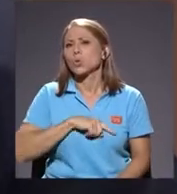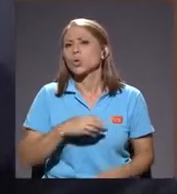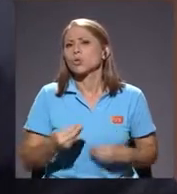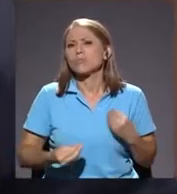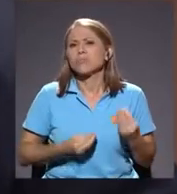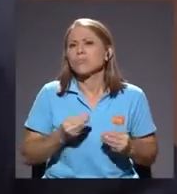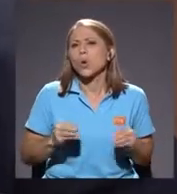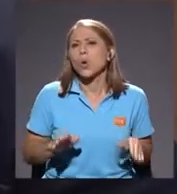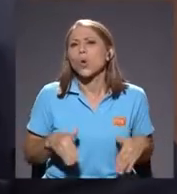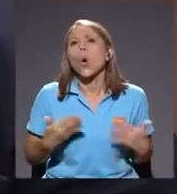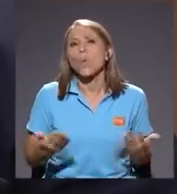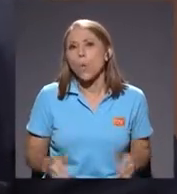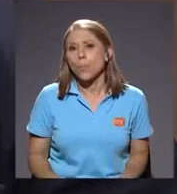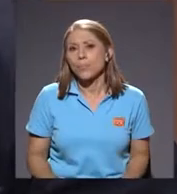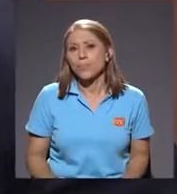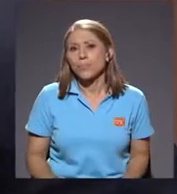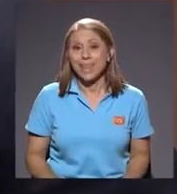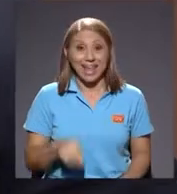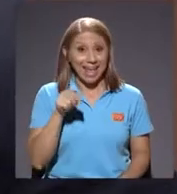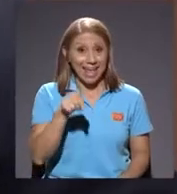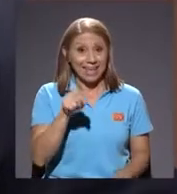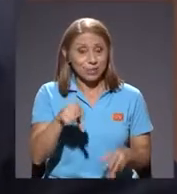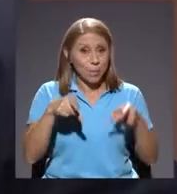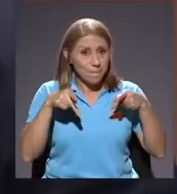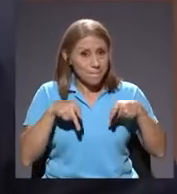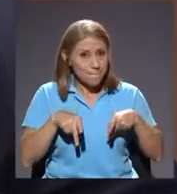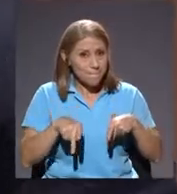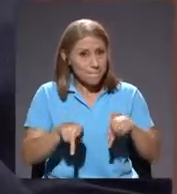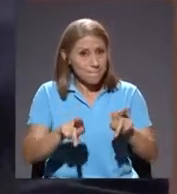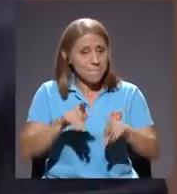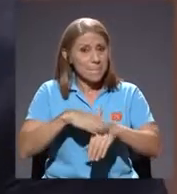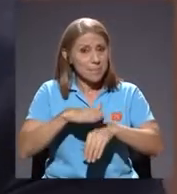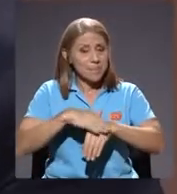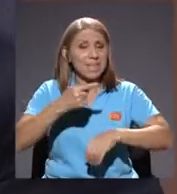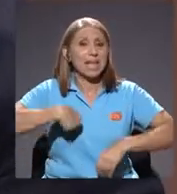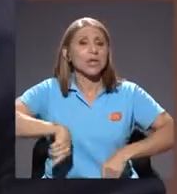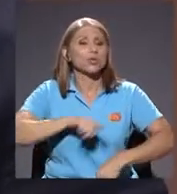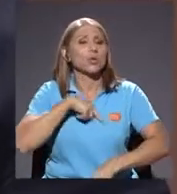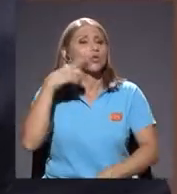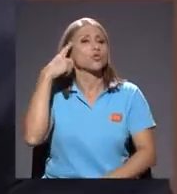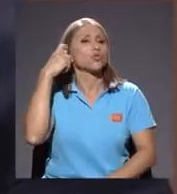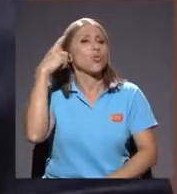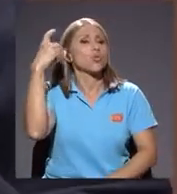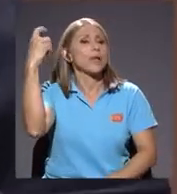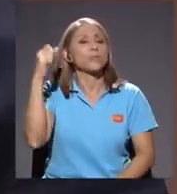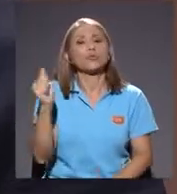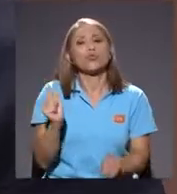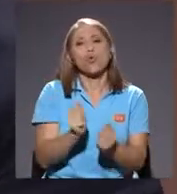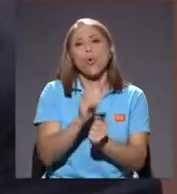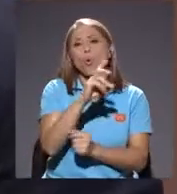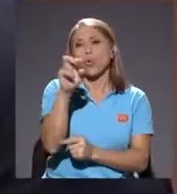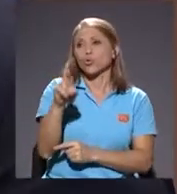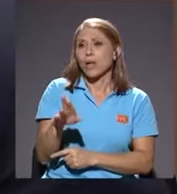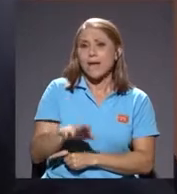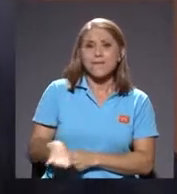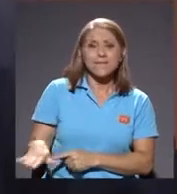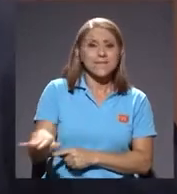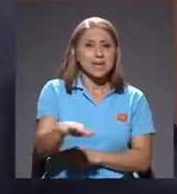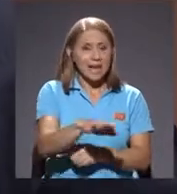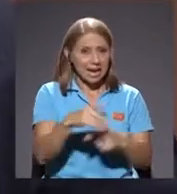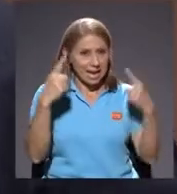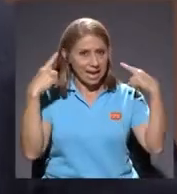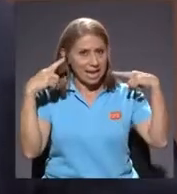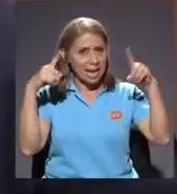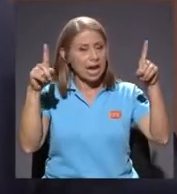ese cómo queremos estar nos permite soñar con una costa rica que alcance cierto nivel digamos de